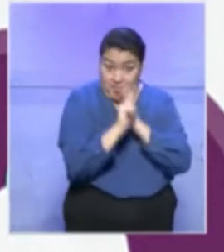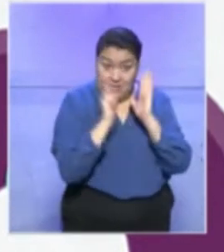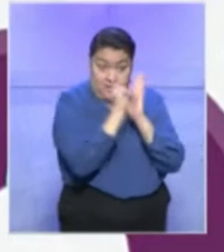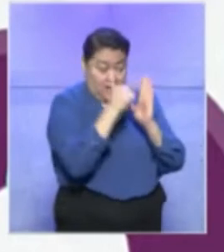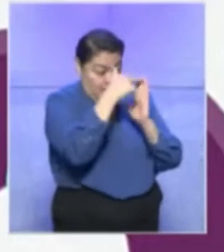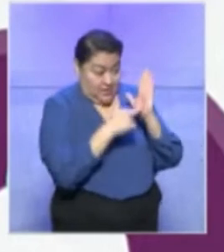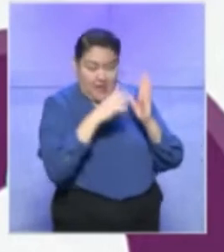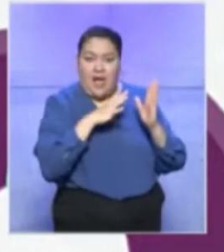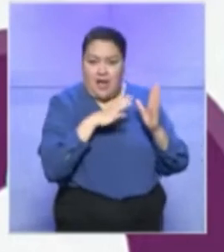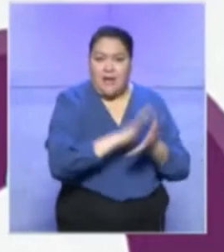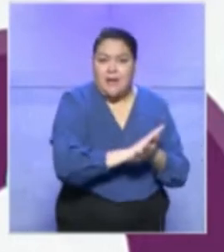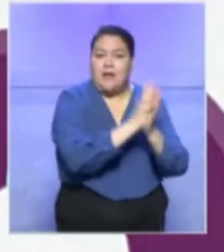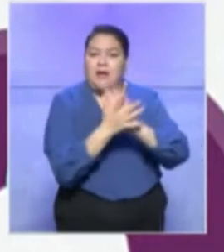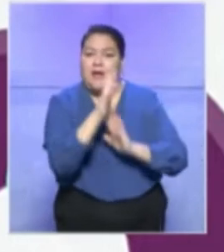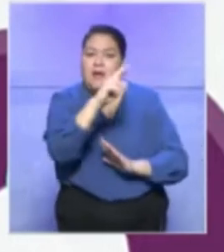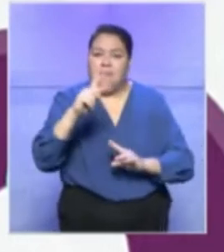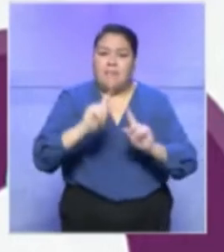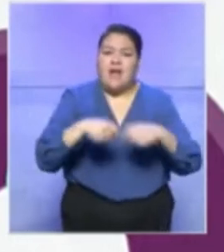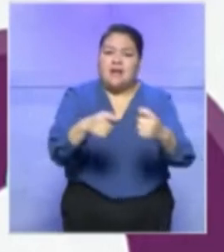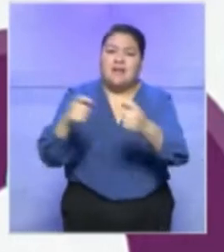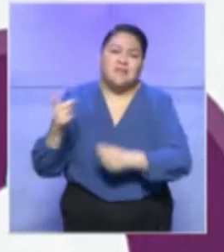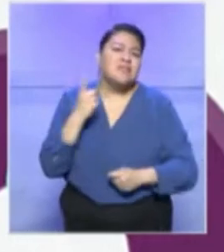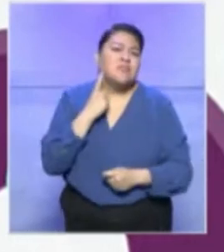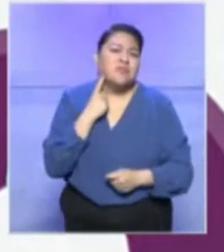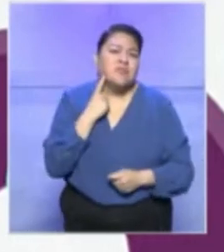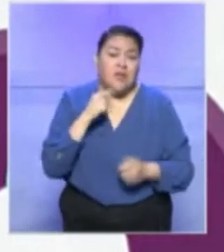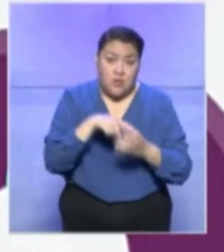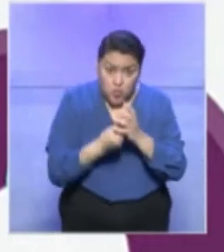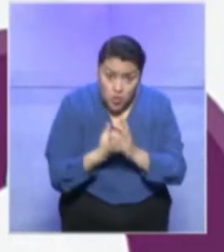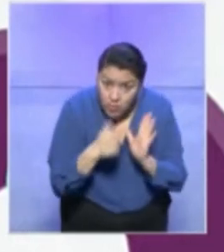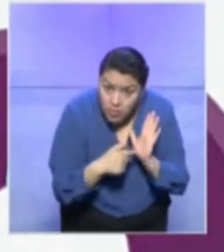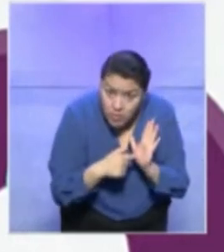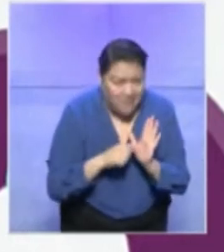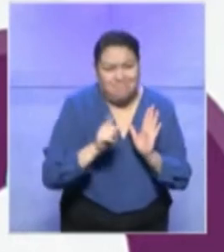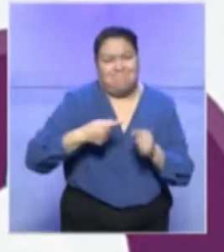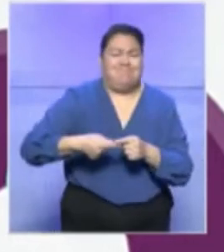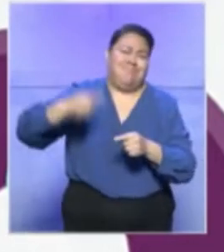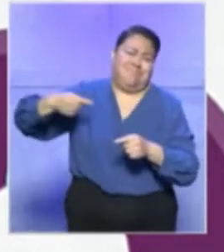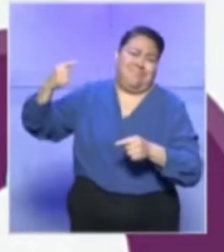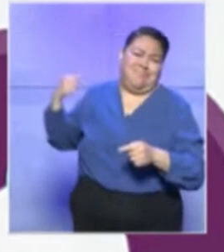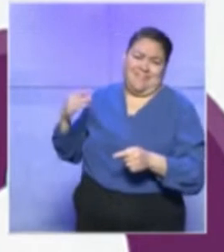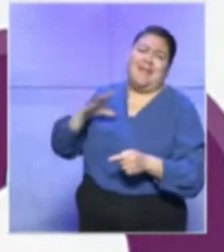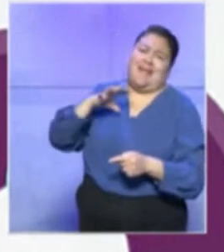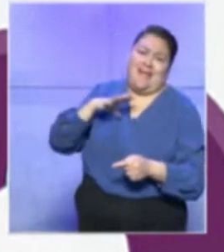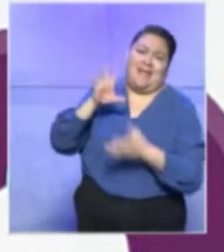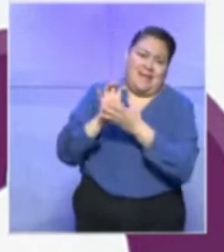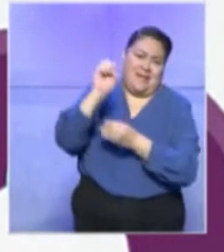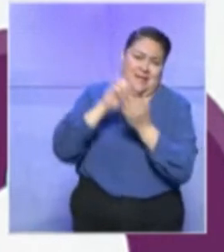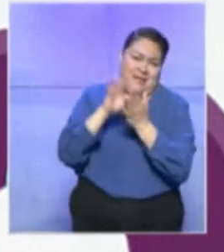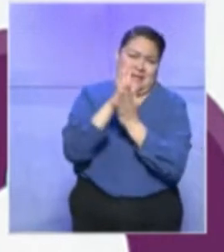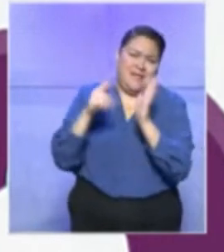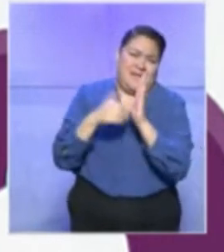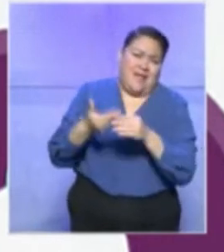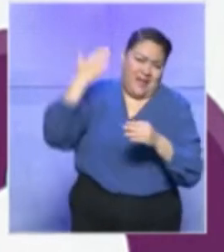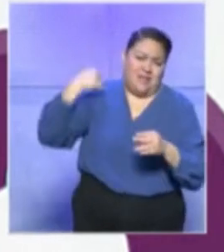asignación de representación proporcional para la Cámara de Diputaciones no son nuevas. La fórmula general establecida en la Constitución de los límites